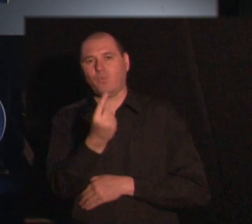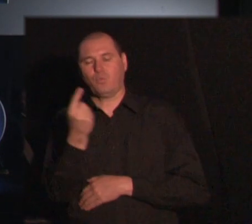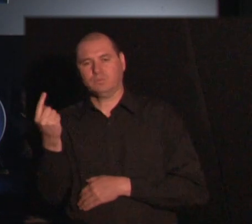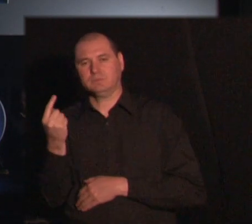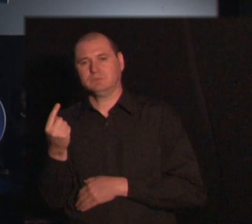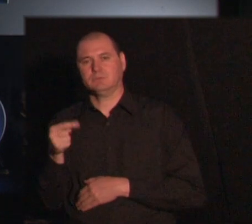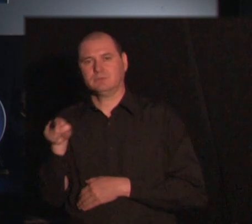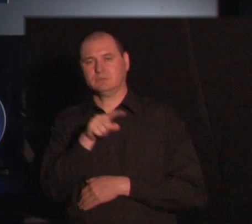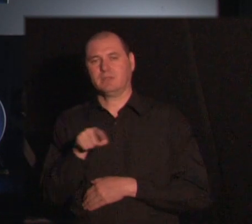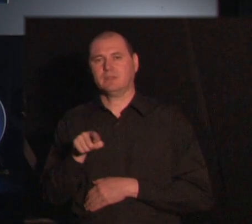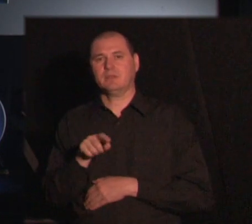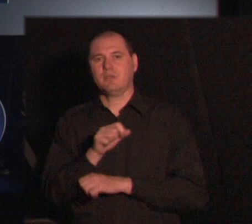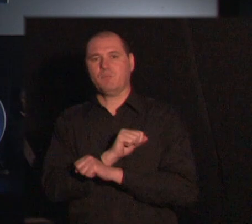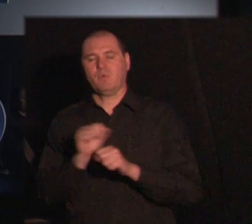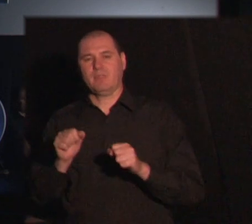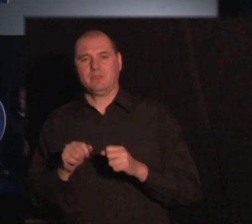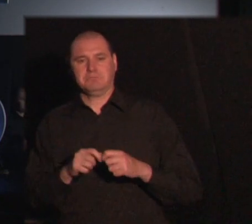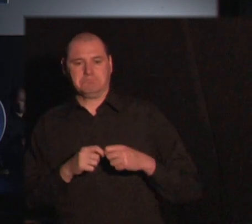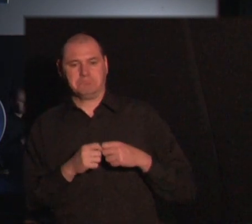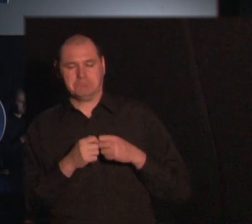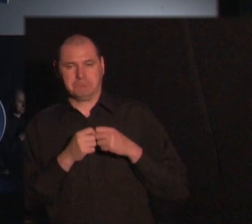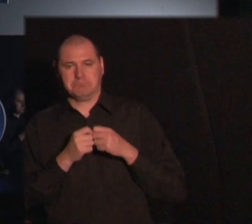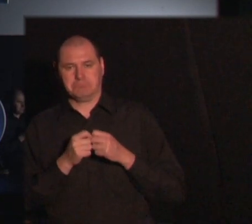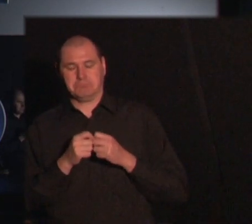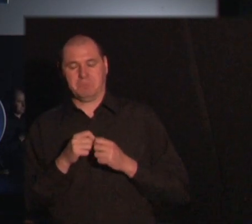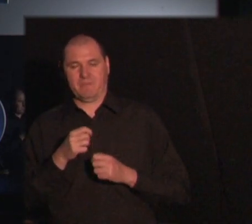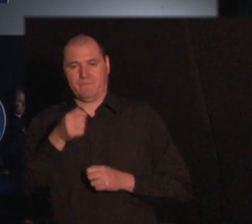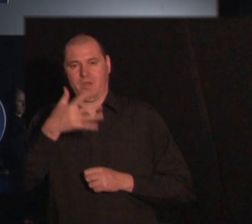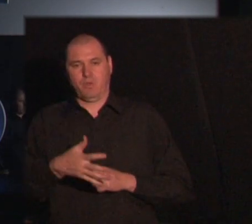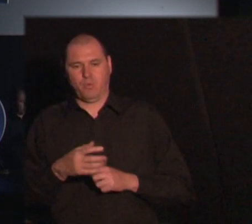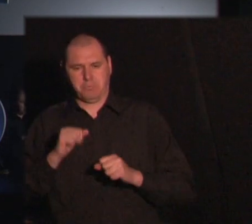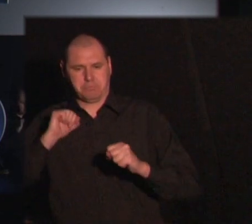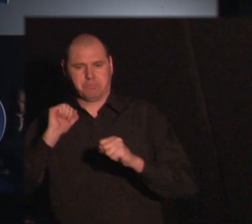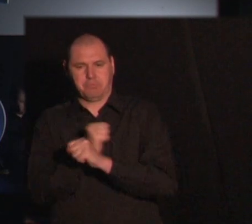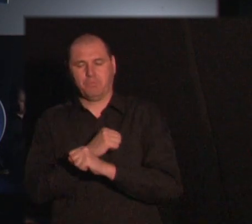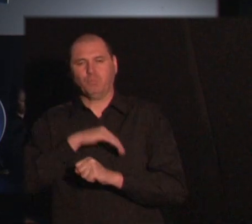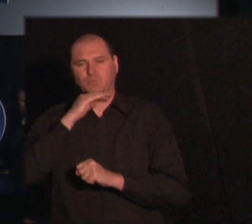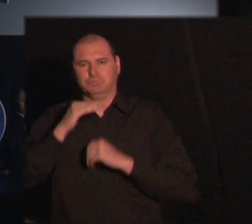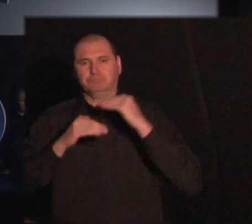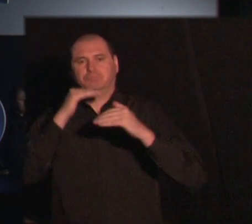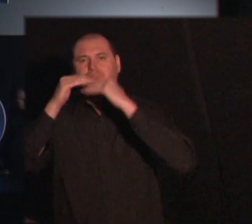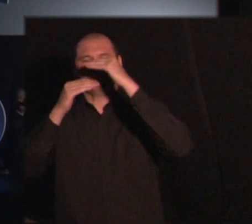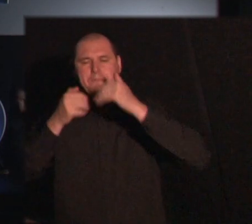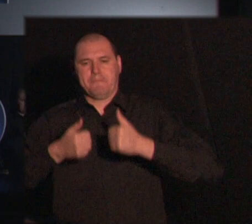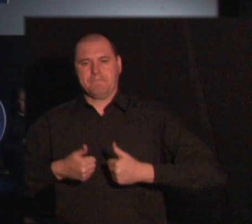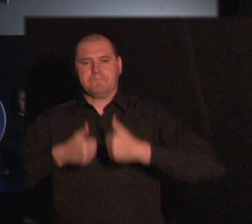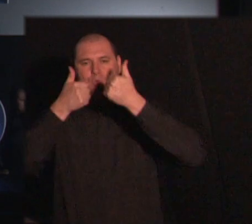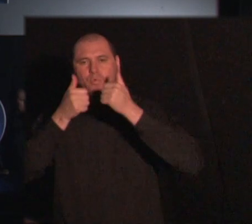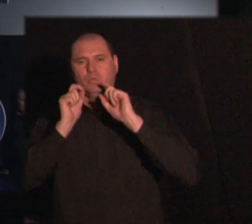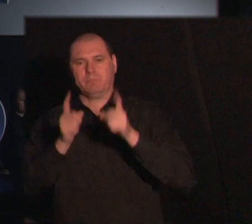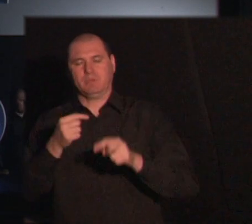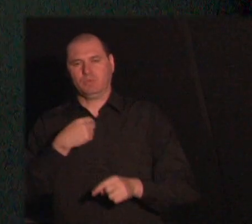ustedes, pueden ser ustedes mismos y pueden lograr muchísimas cosas. Pueden ser mejor que yo